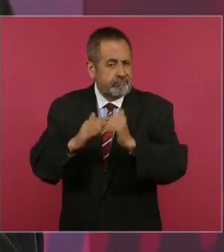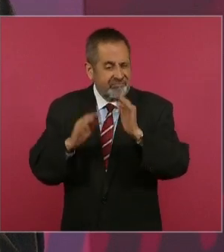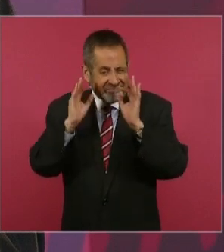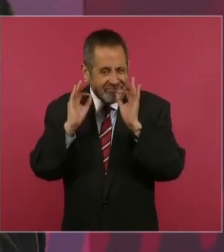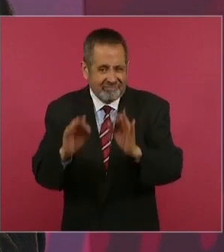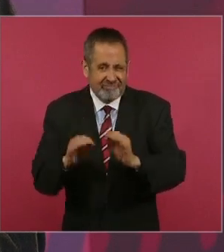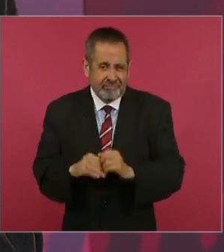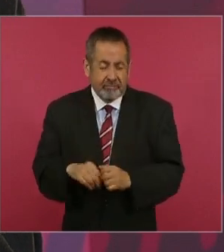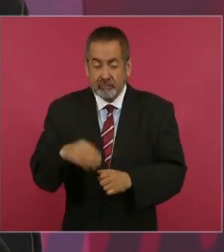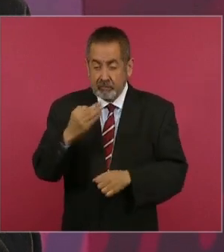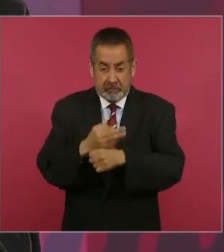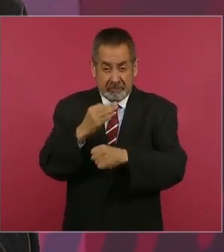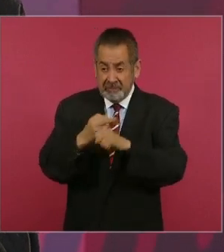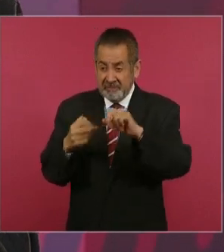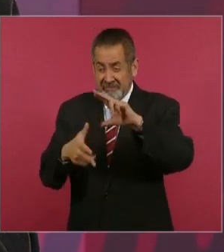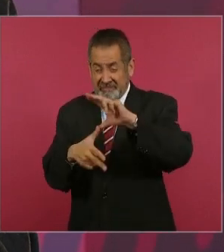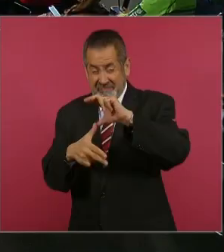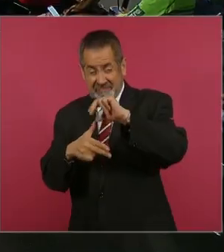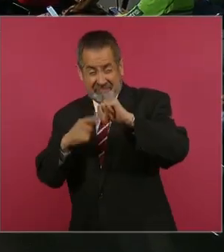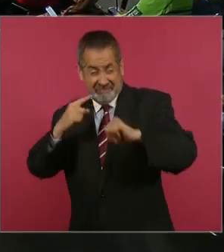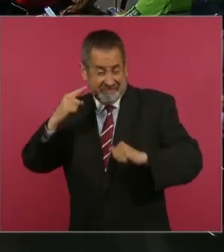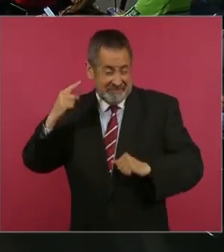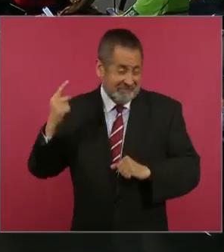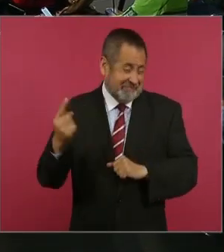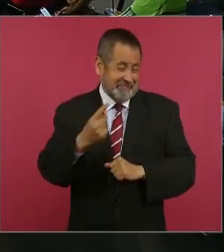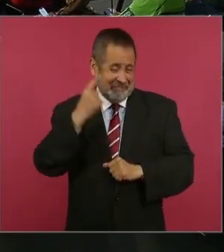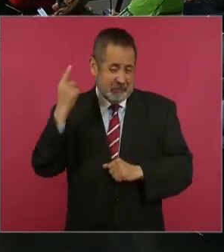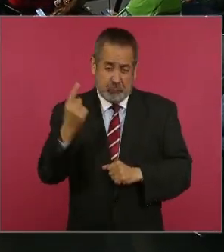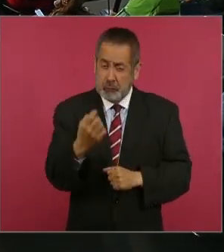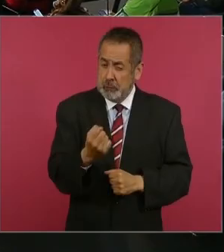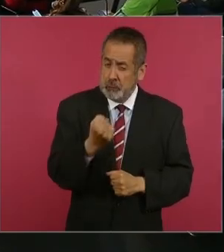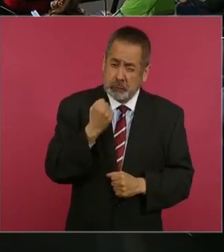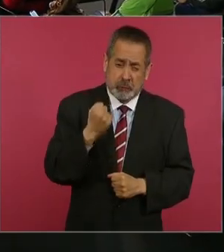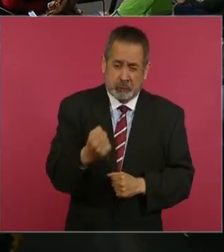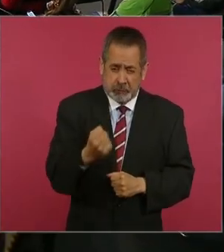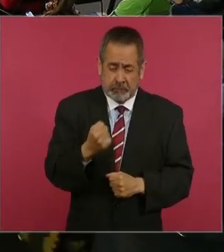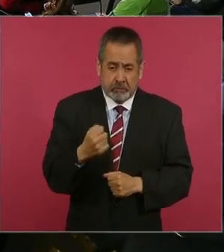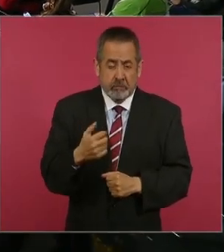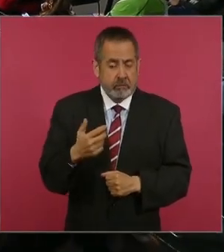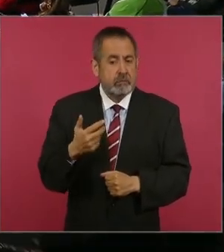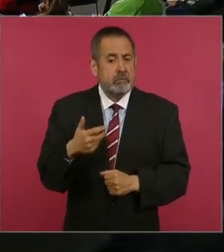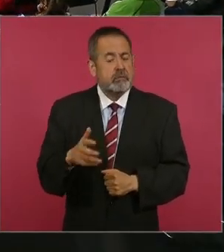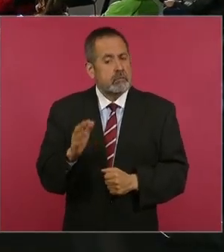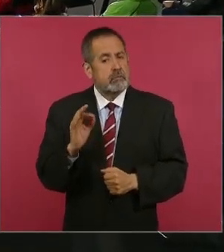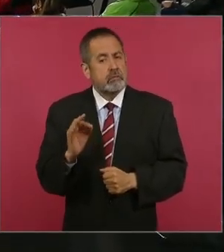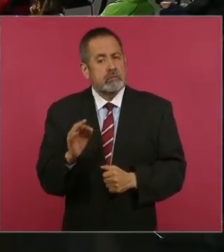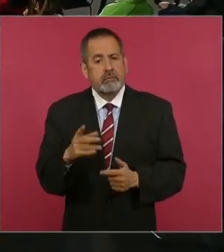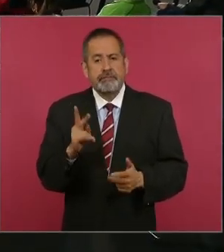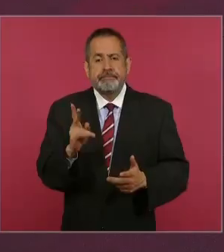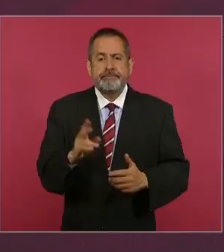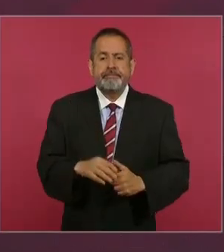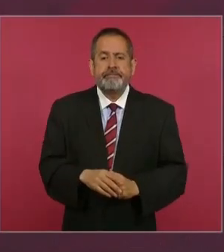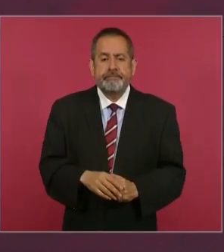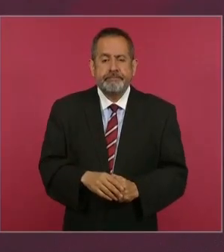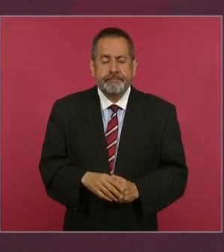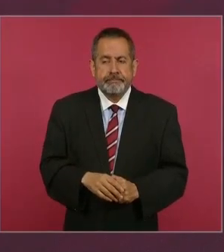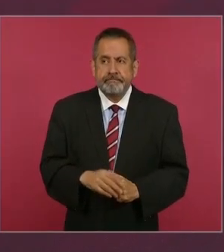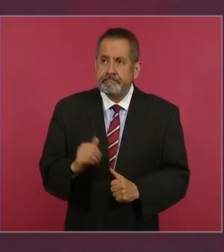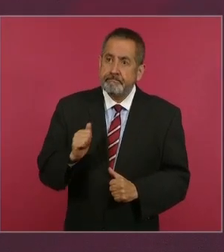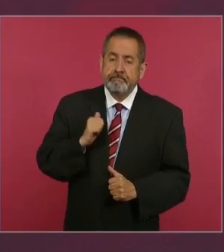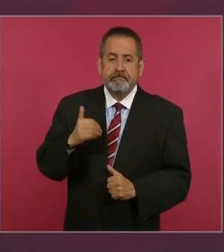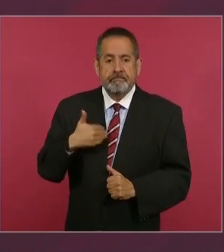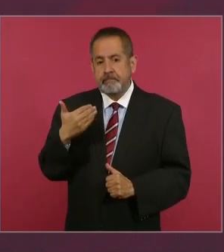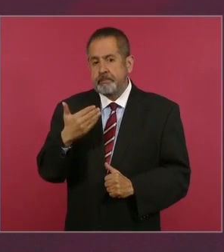fue muy fuerte muy fuerte pero se tuvo la